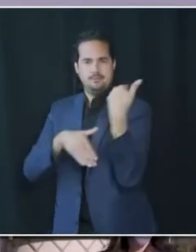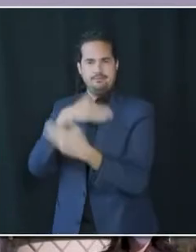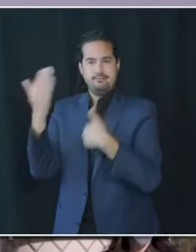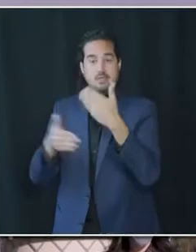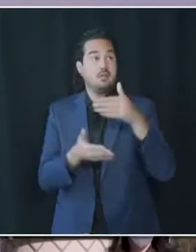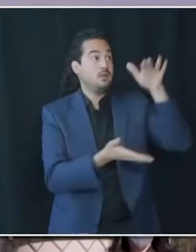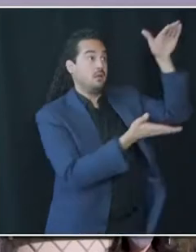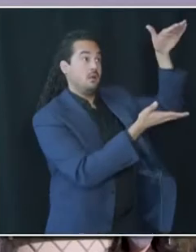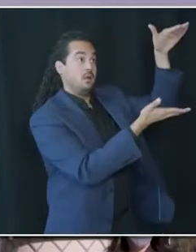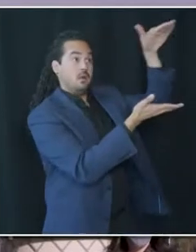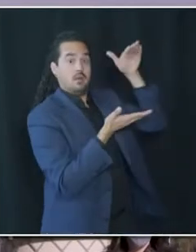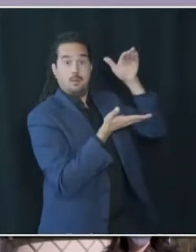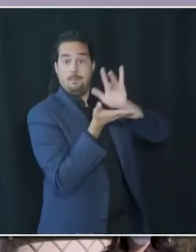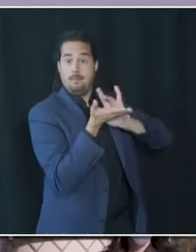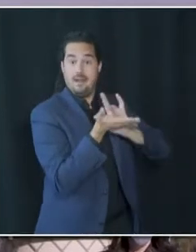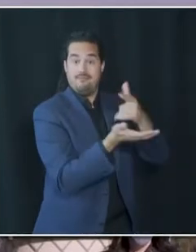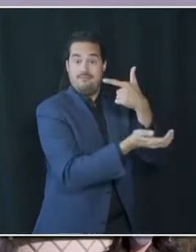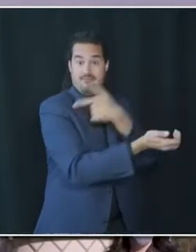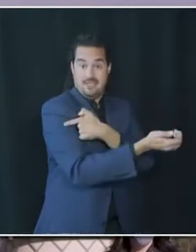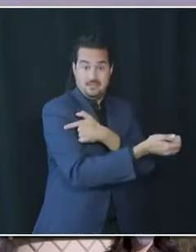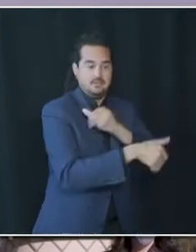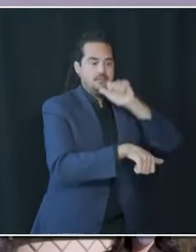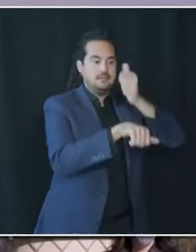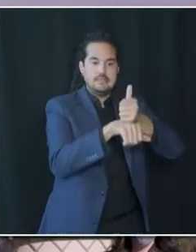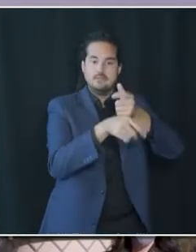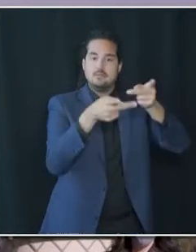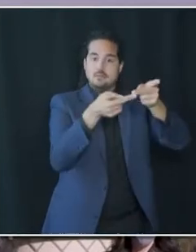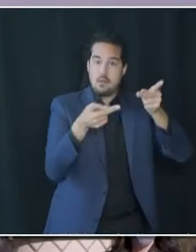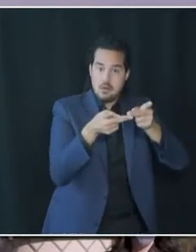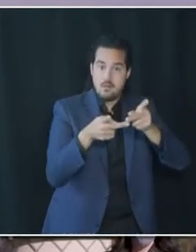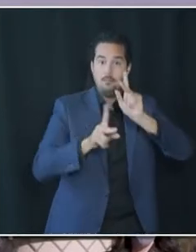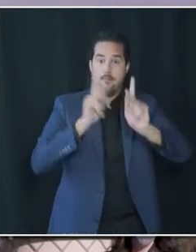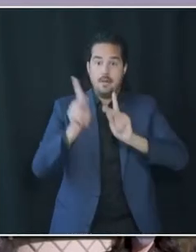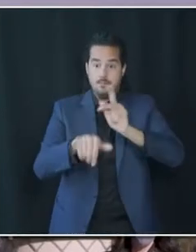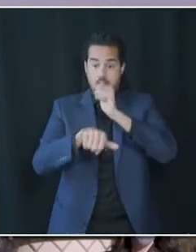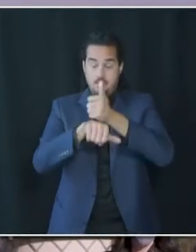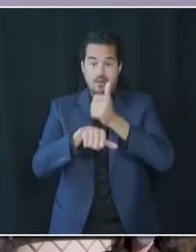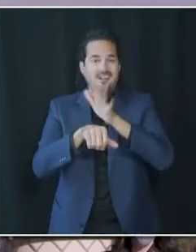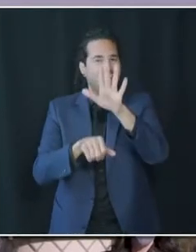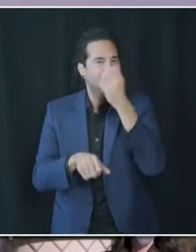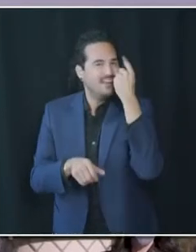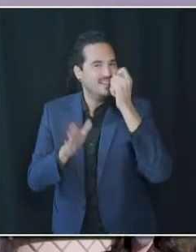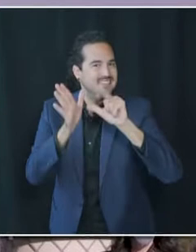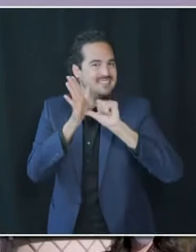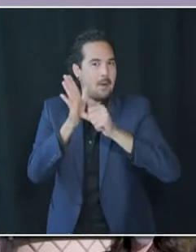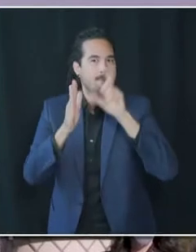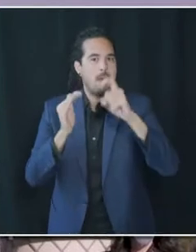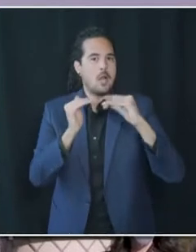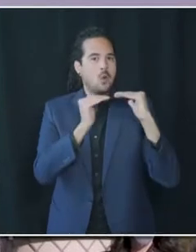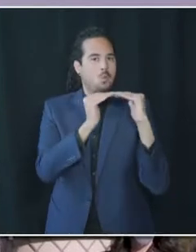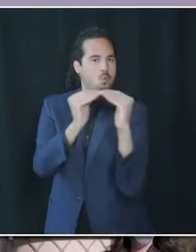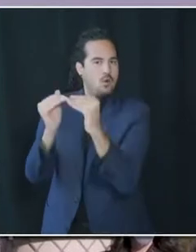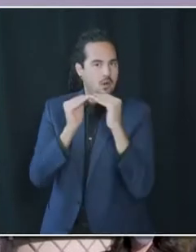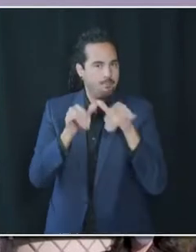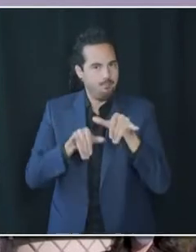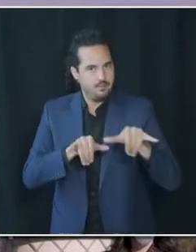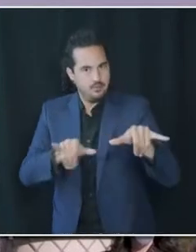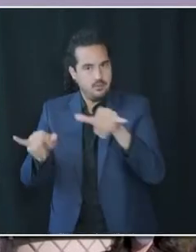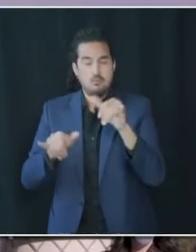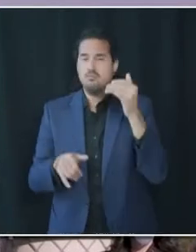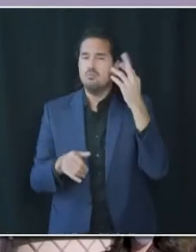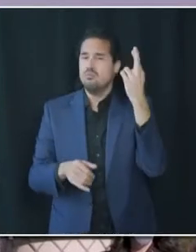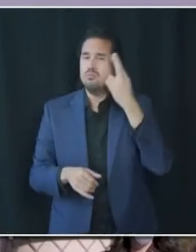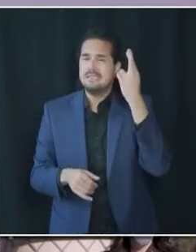las vacunas la equidad es esencial en este momento la razón por la cual fue escogido este sitio